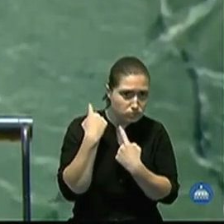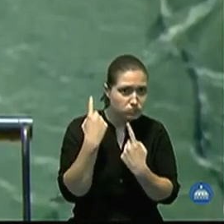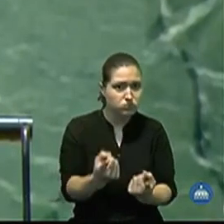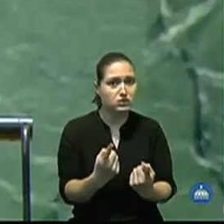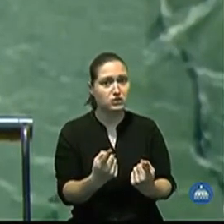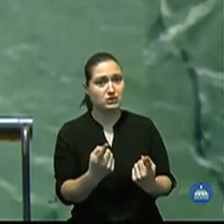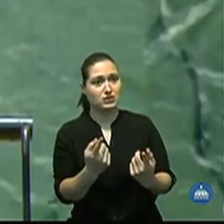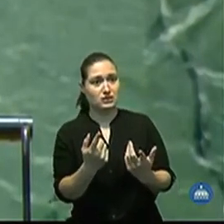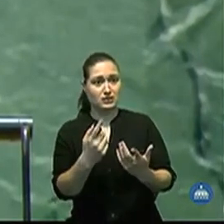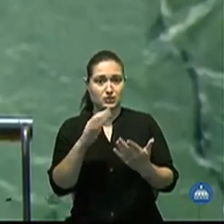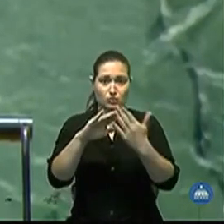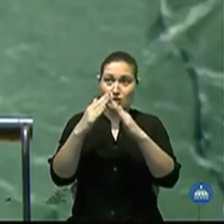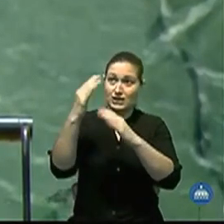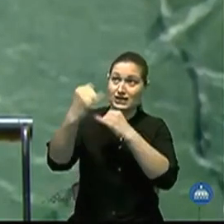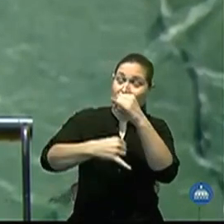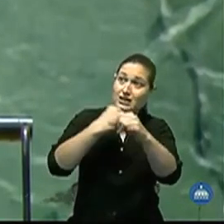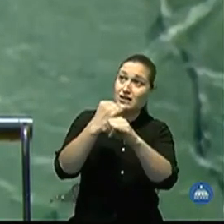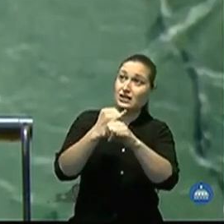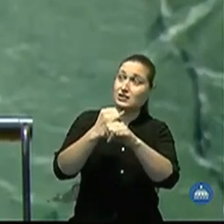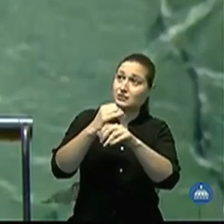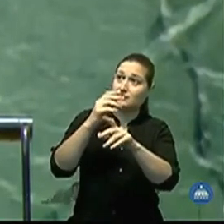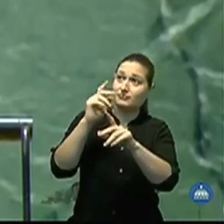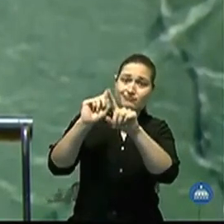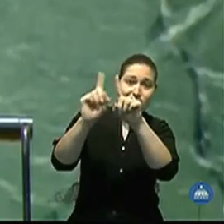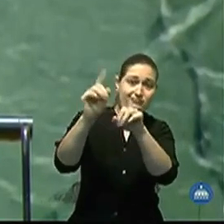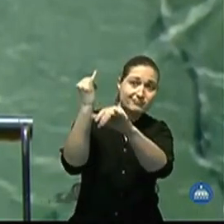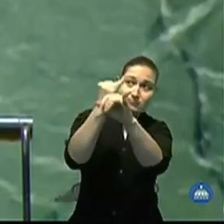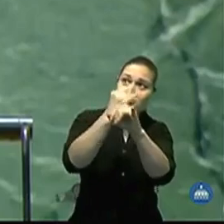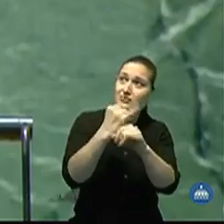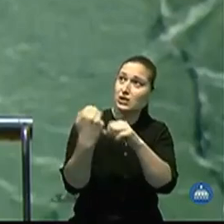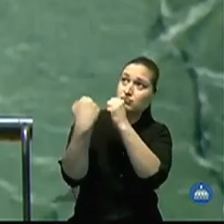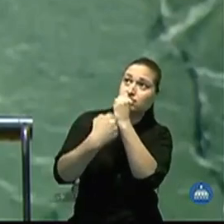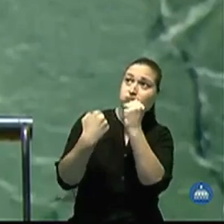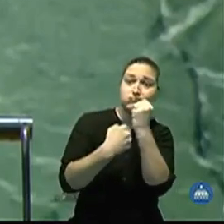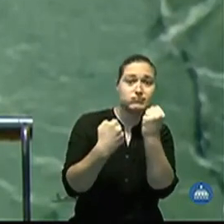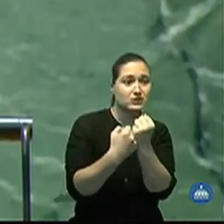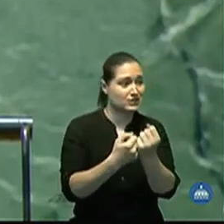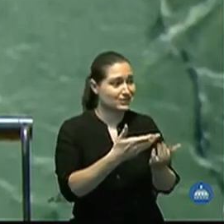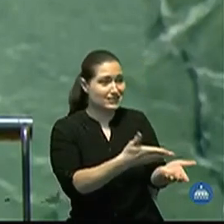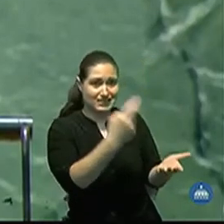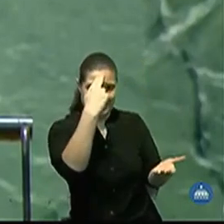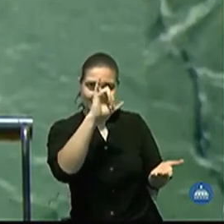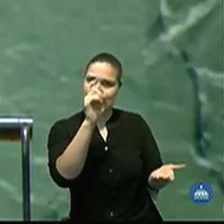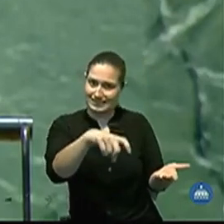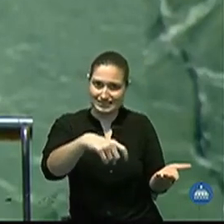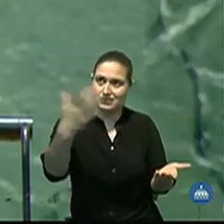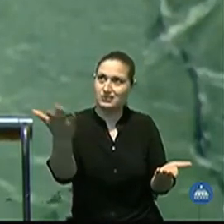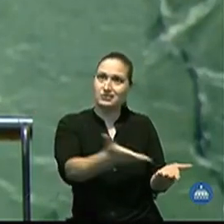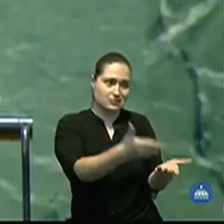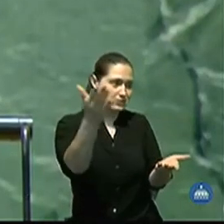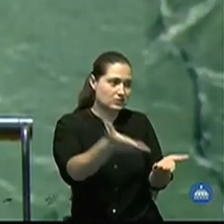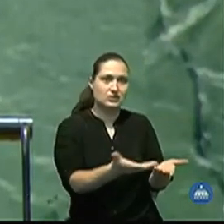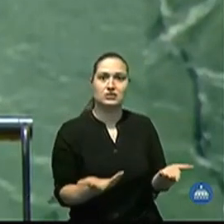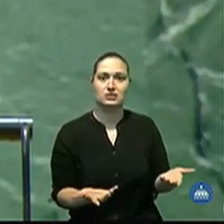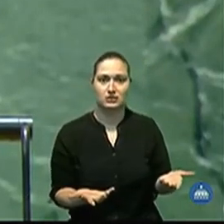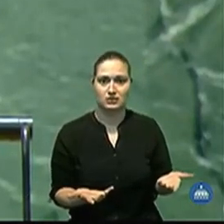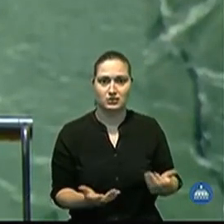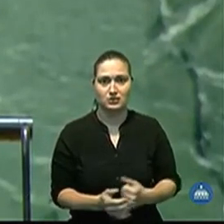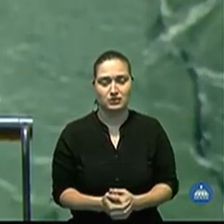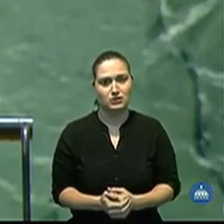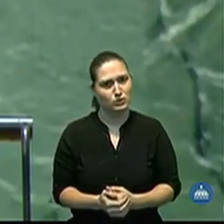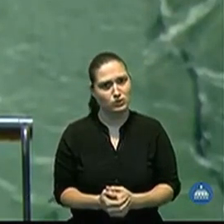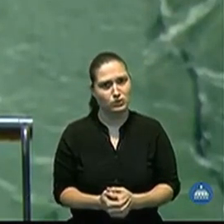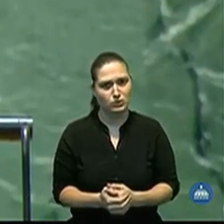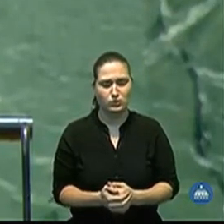comunidad internacional en un rol protagónico y sostenido en la estabilización de Haití. Esta es una